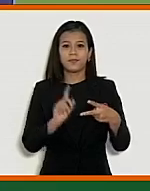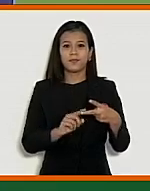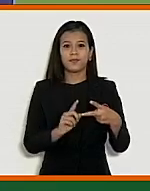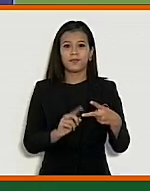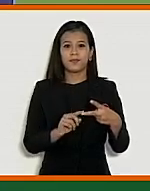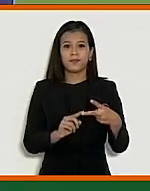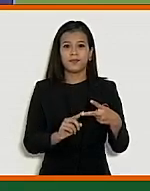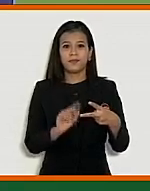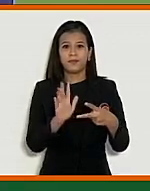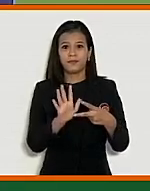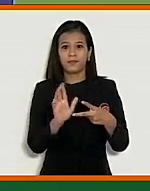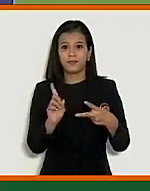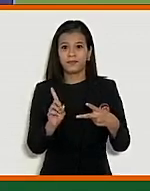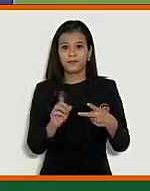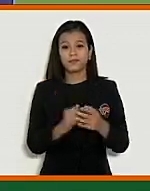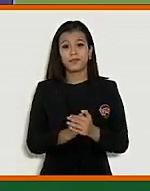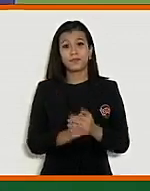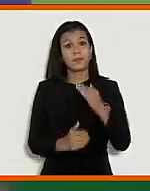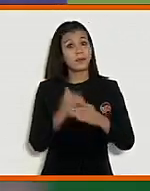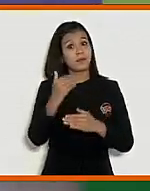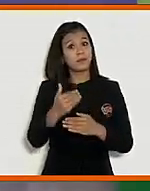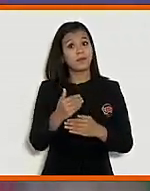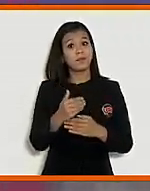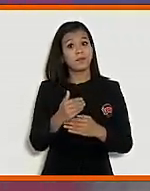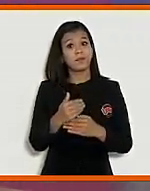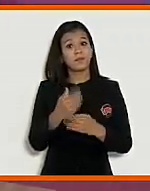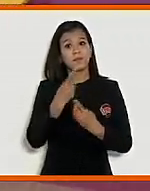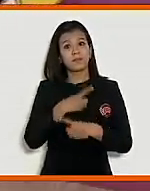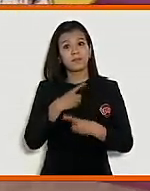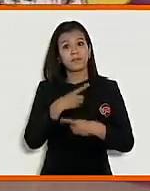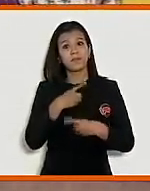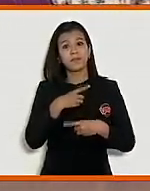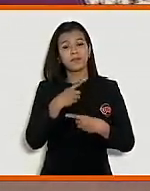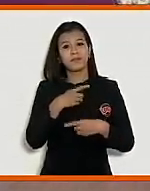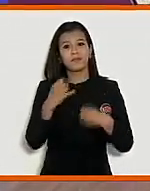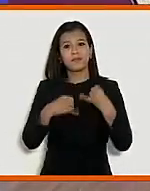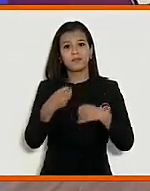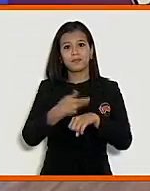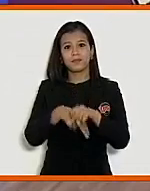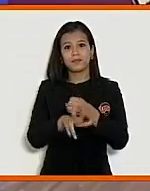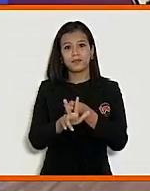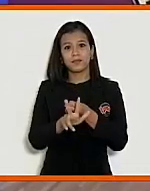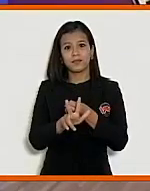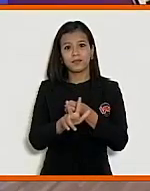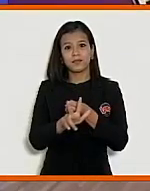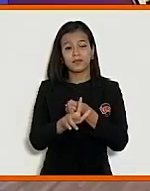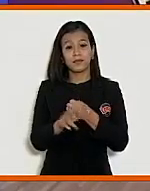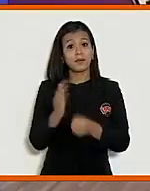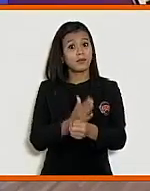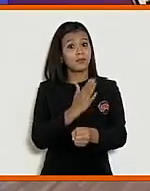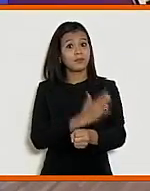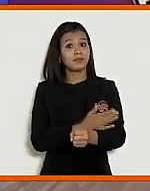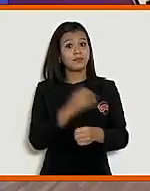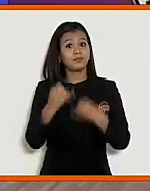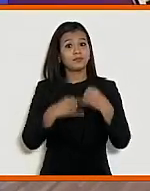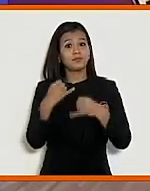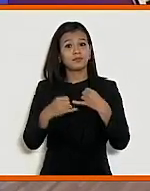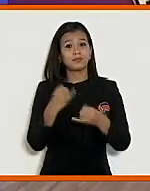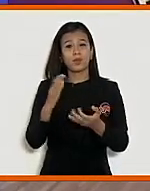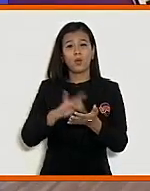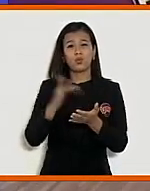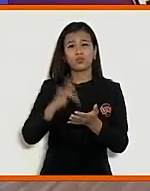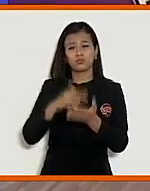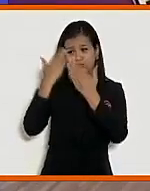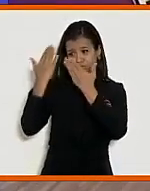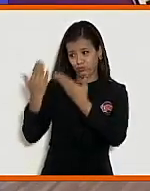2, 51. Ahora acompáñame a pegar y ganar con Pega 3. Pero antes, querido jugador, quisiera agradecerle a nuestro auditor